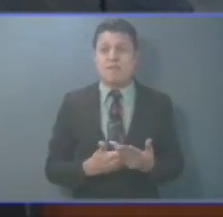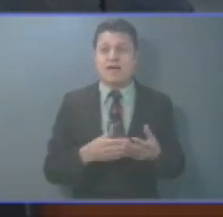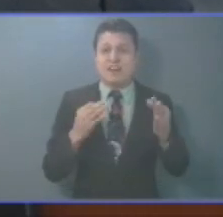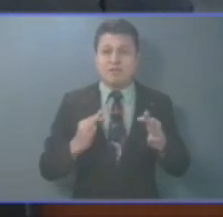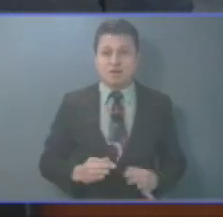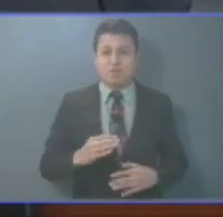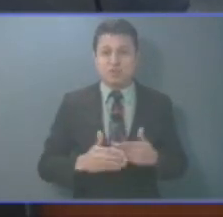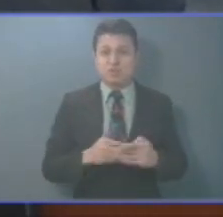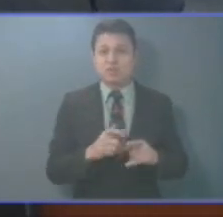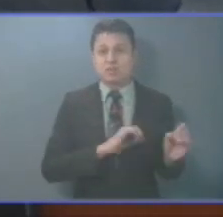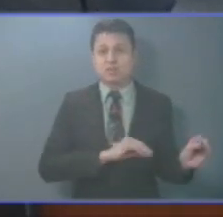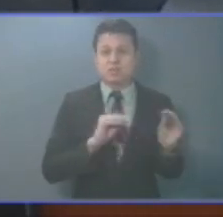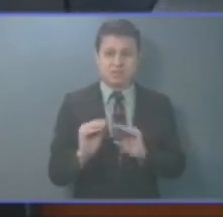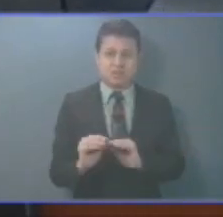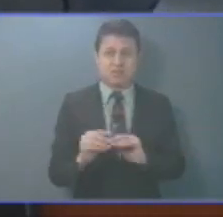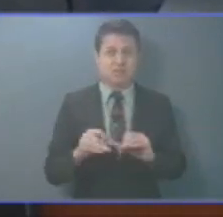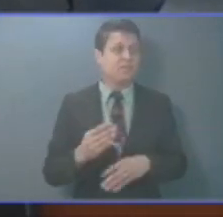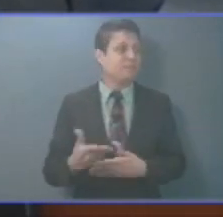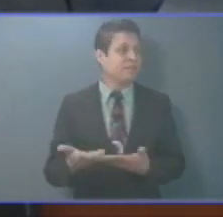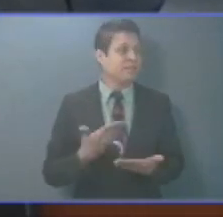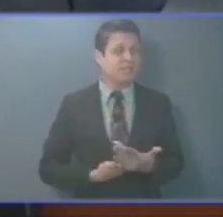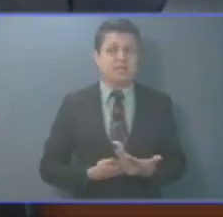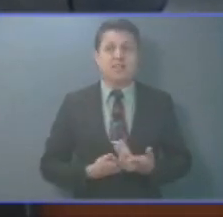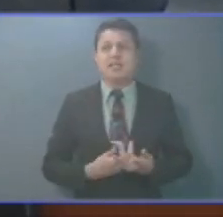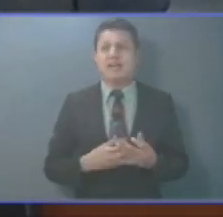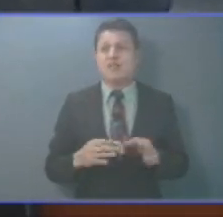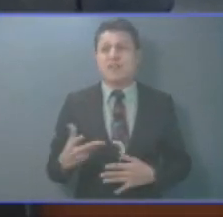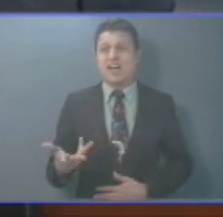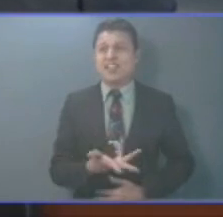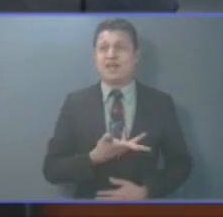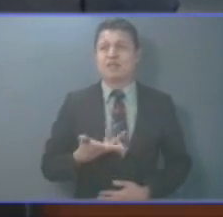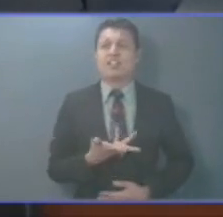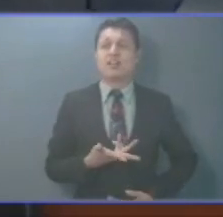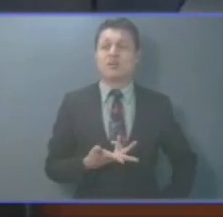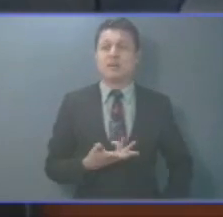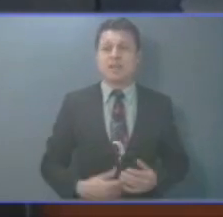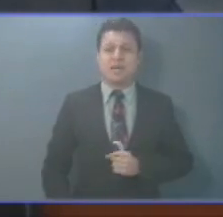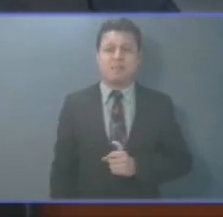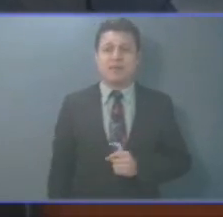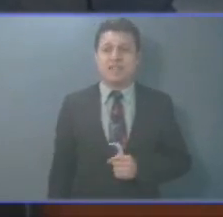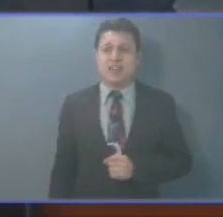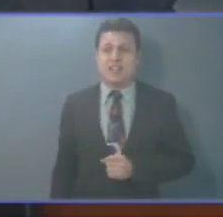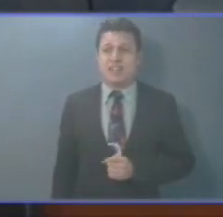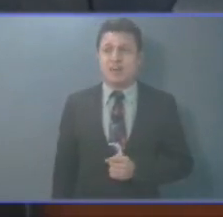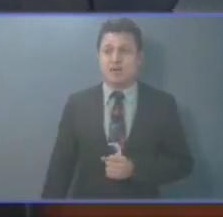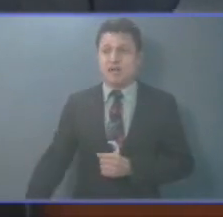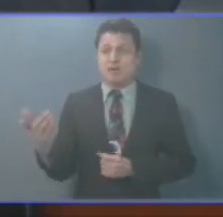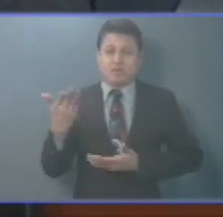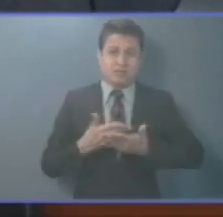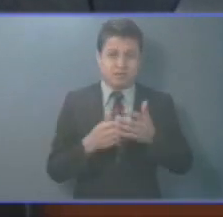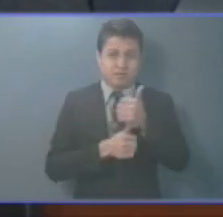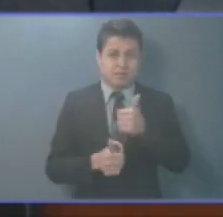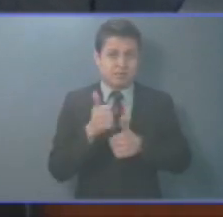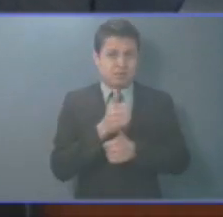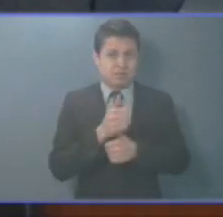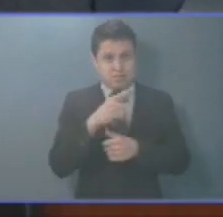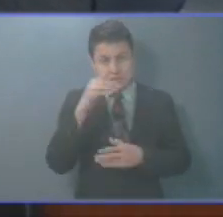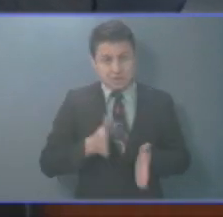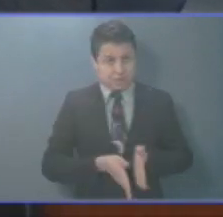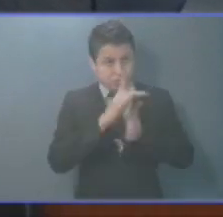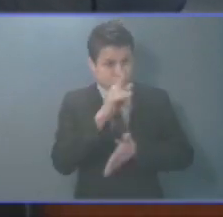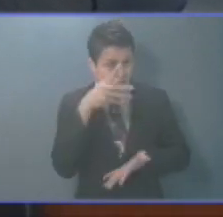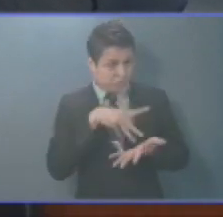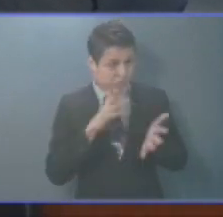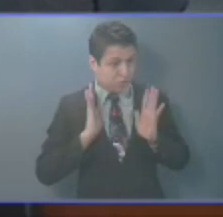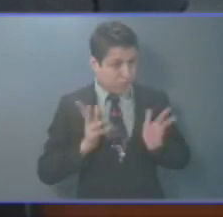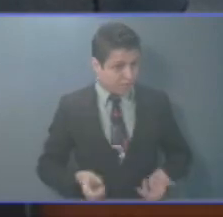procesales. Sujetos obligados. Artículo 5. Las instituciones públicas,